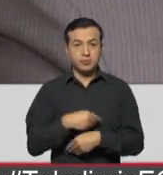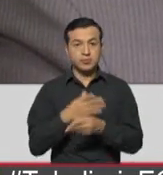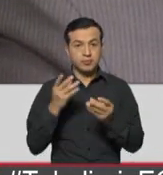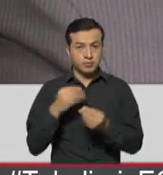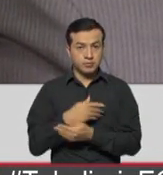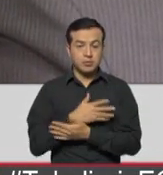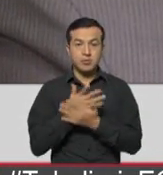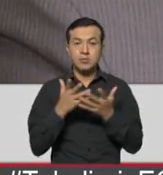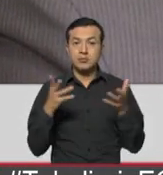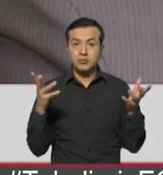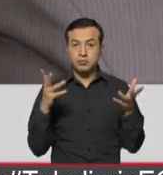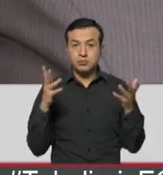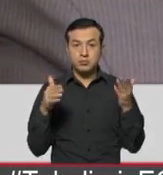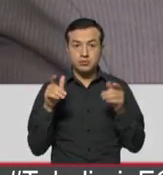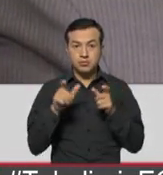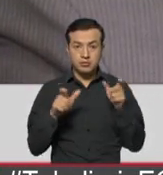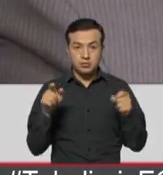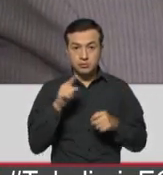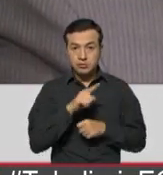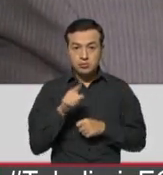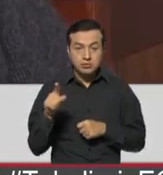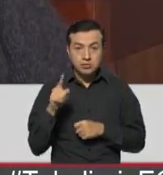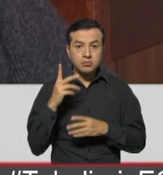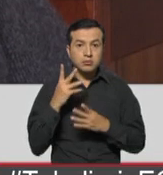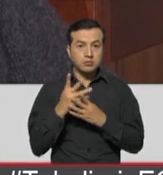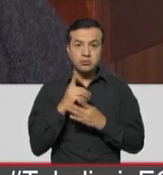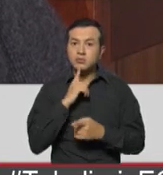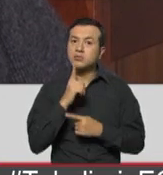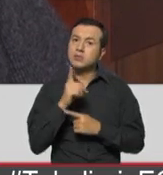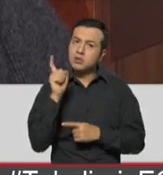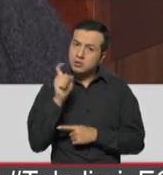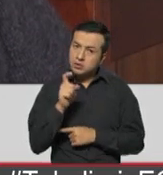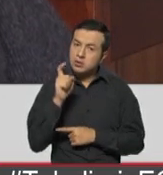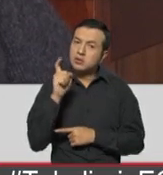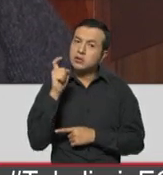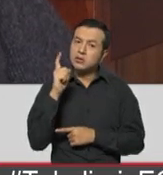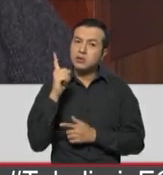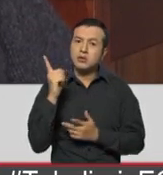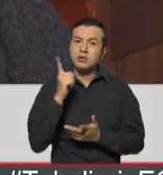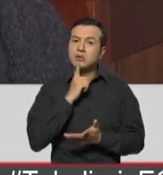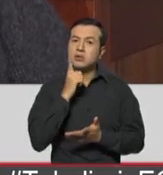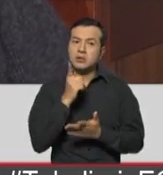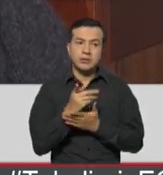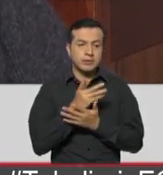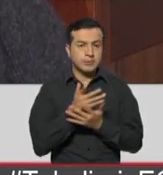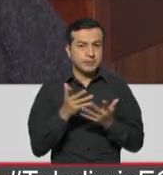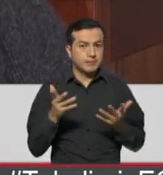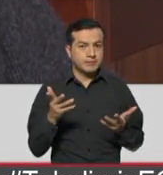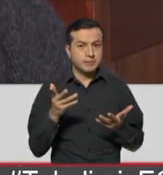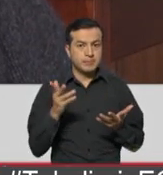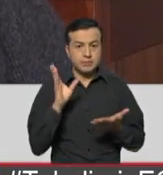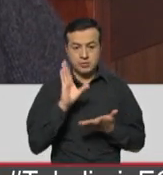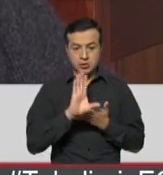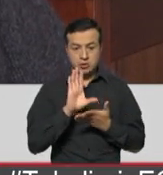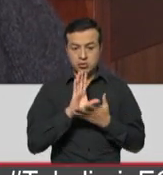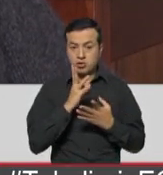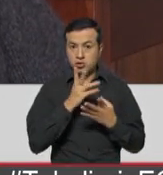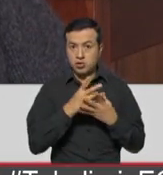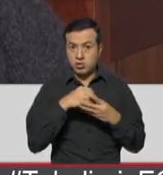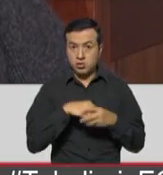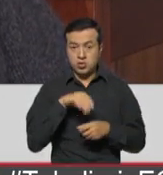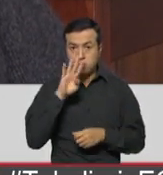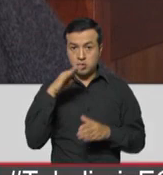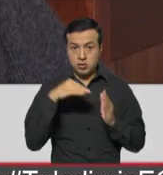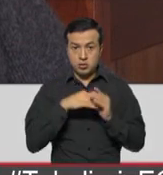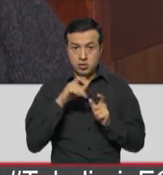distribuir a las personas privadas de la libertad. Sí, es necesario, pero no un centro penitenciario para